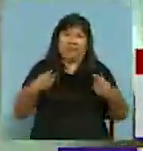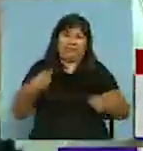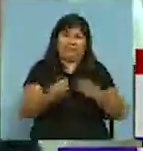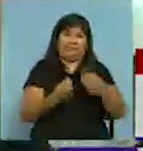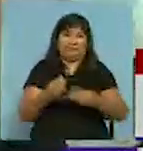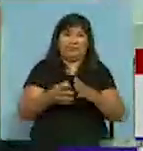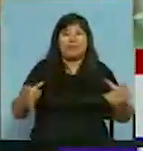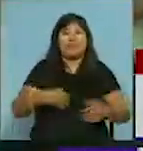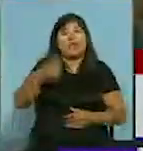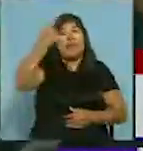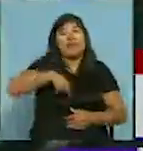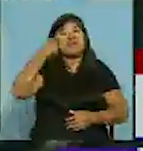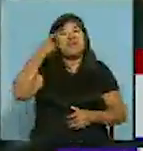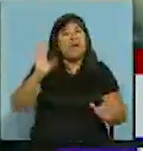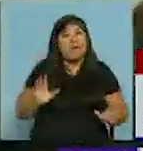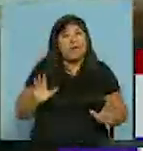calculamos